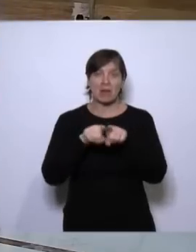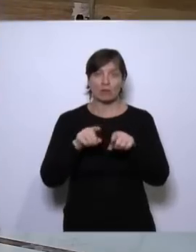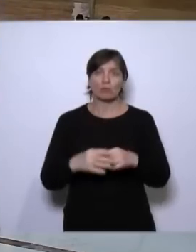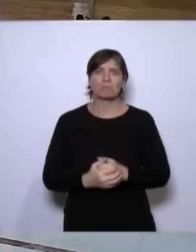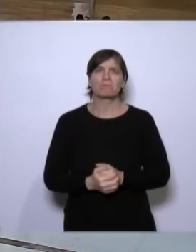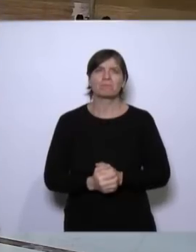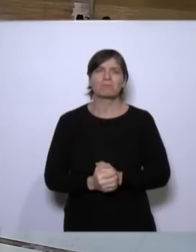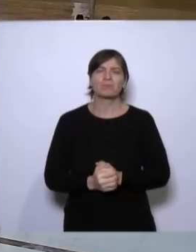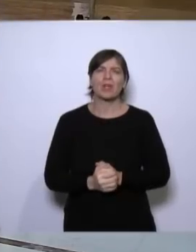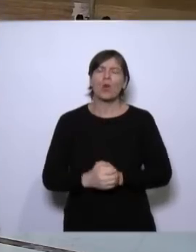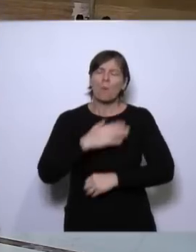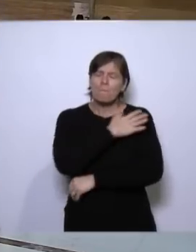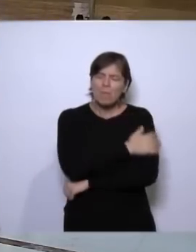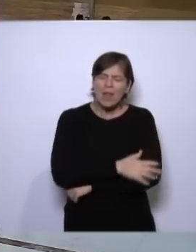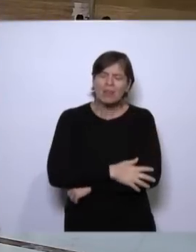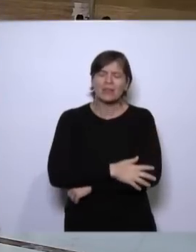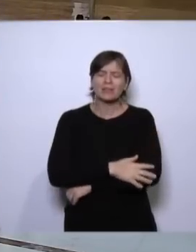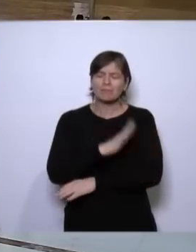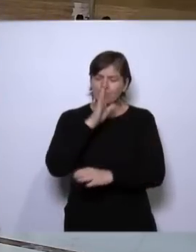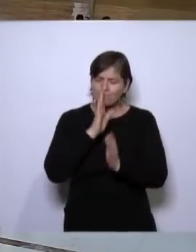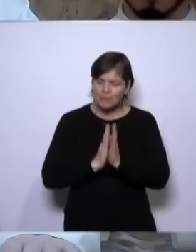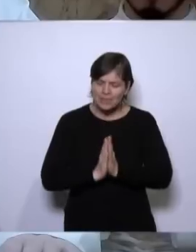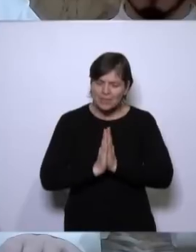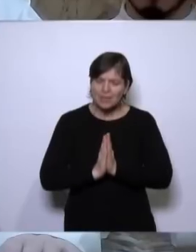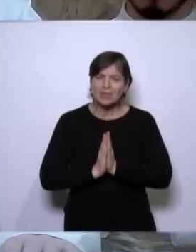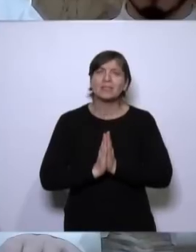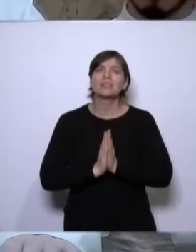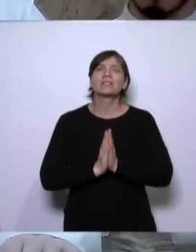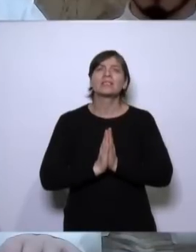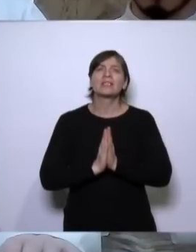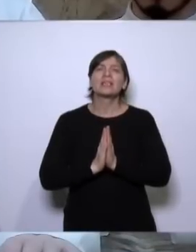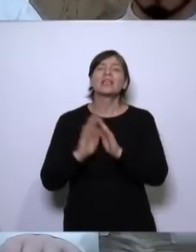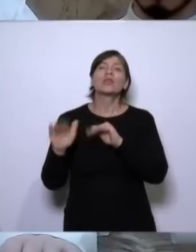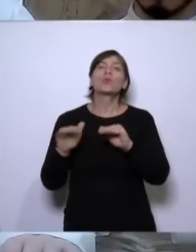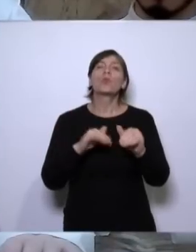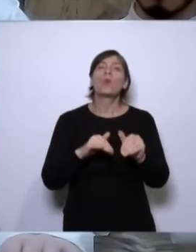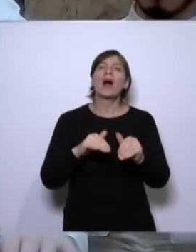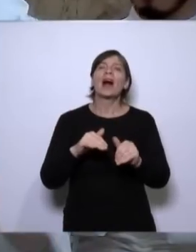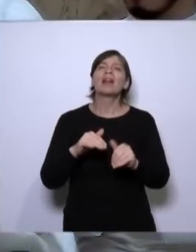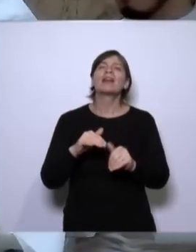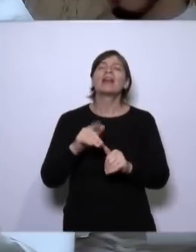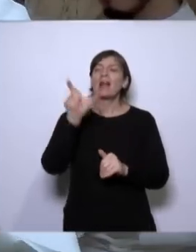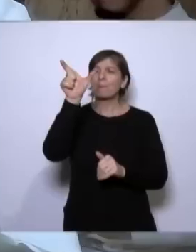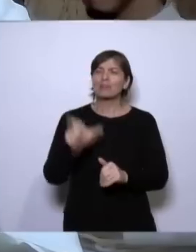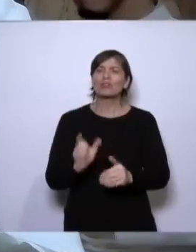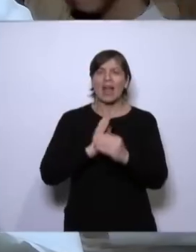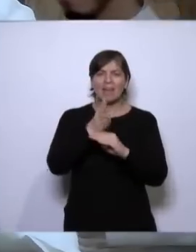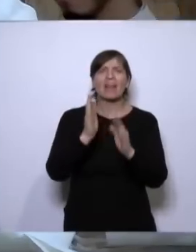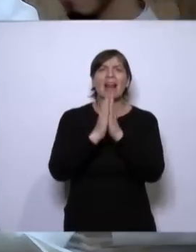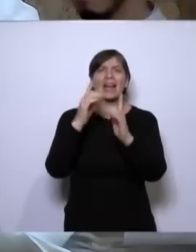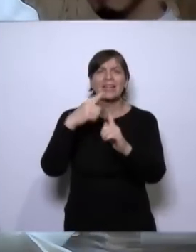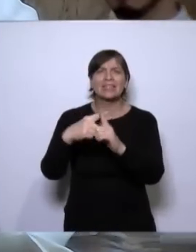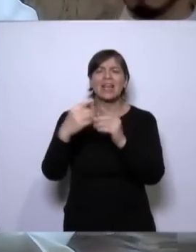Hermanos, humildes y penitentes, como el publicano en el templo, acerquémonos al